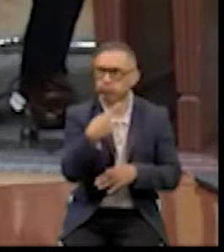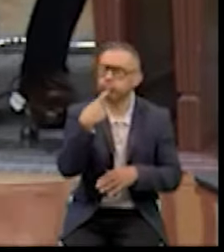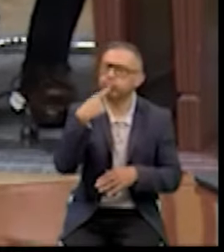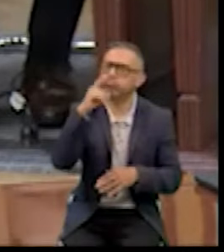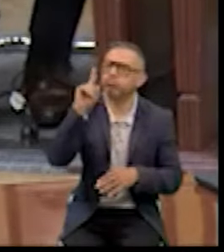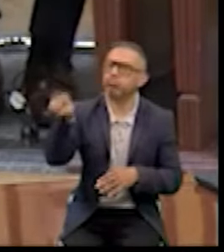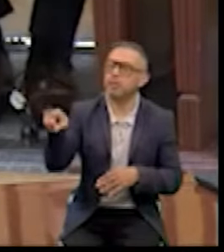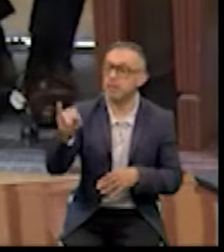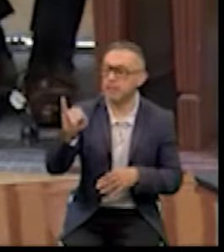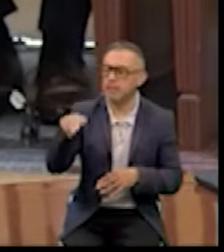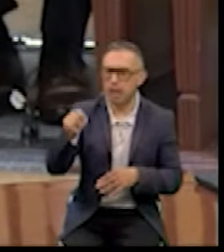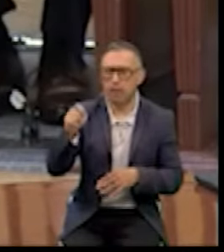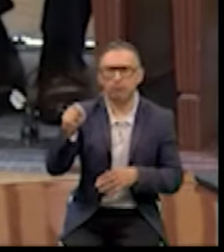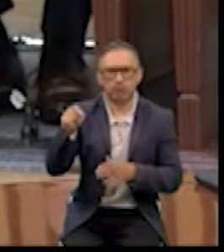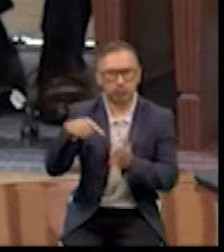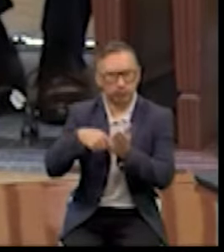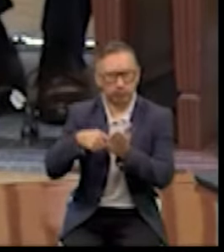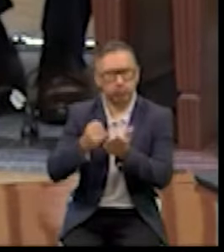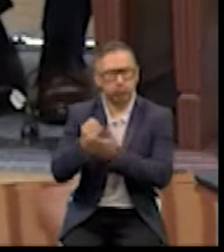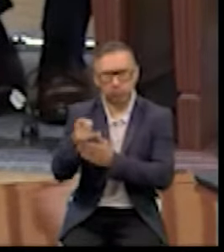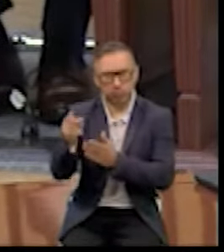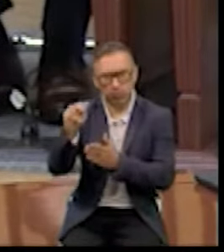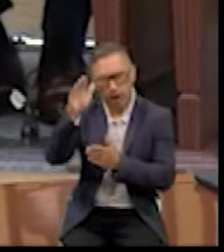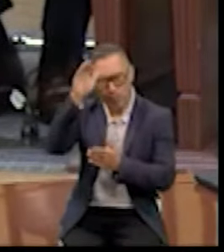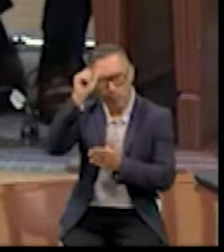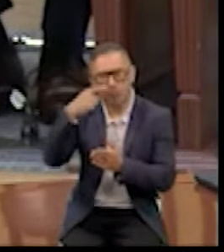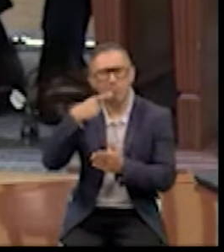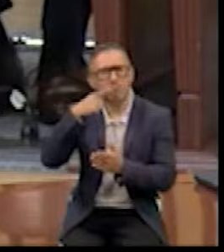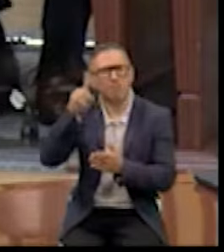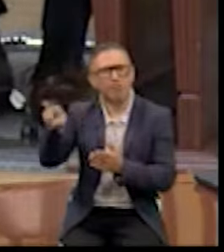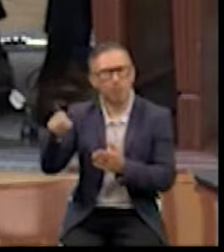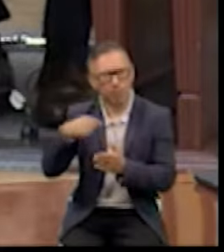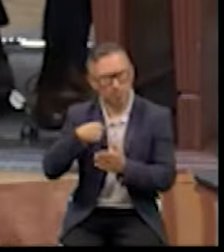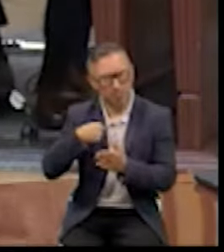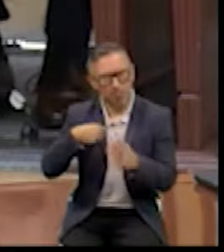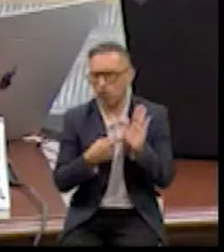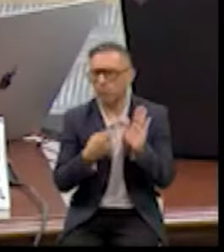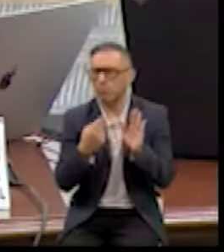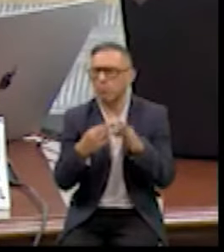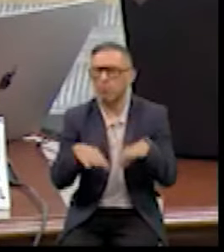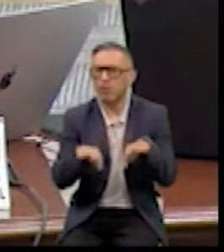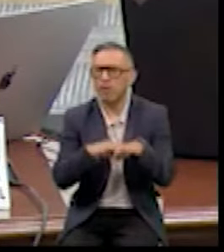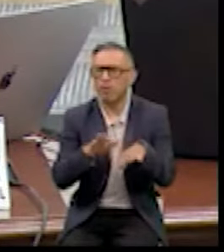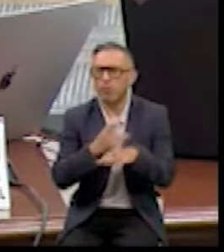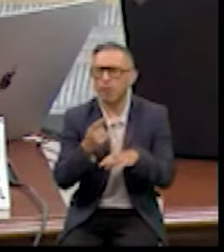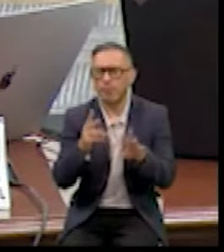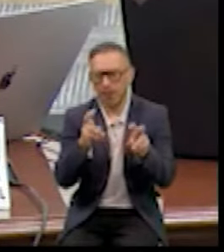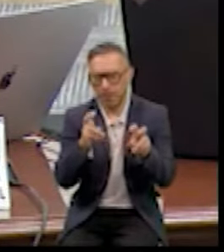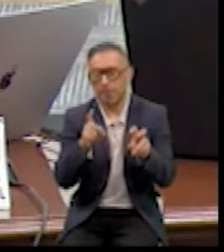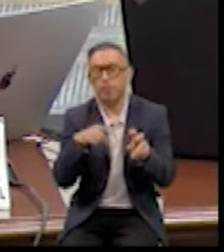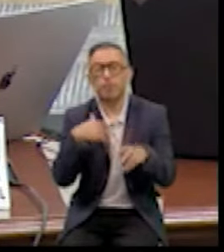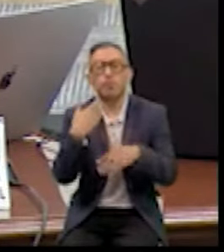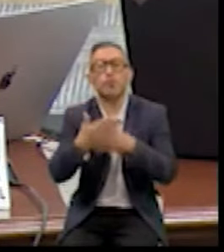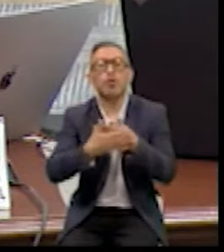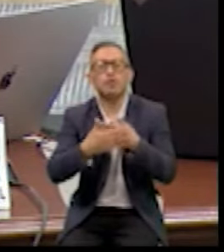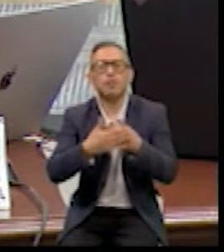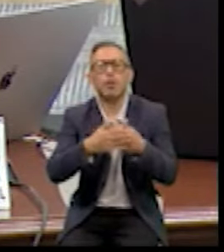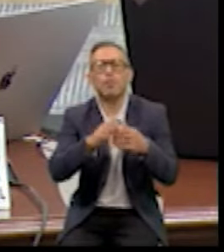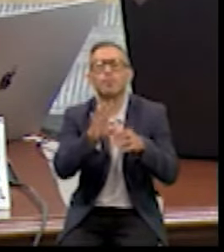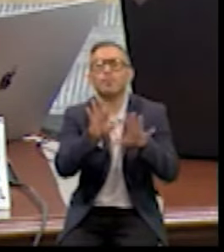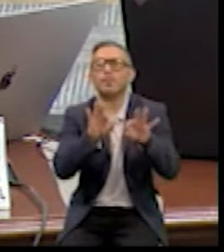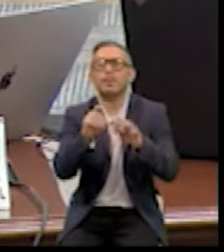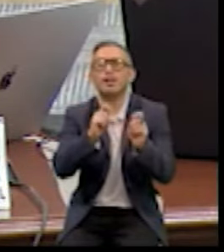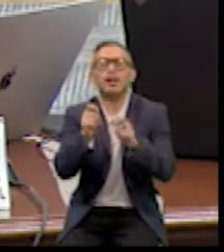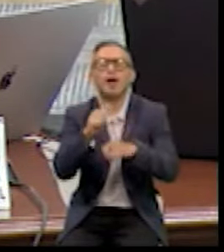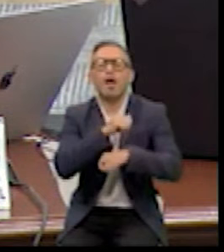candidato. Luego Dante Delgado dice que Marcelo Ebrard sería un gran candidato ciudadano externo. Marcelo Ebrard de ciudadano no tiene nada.